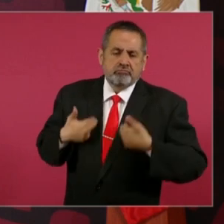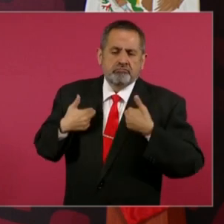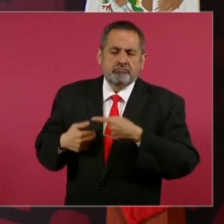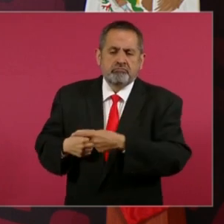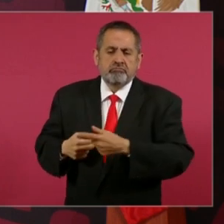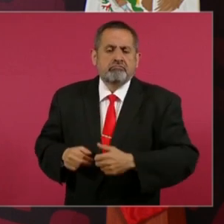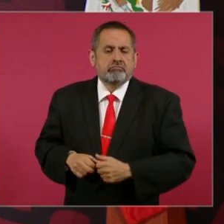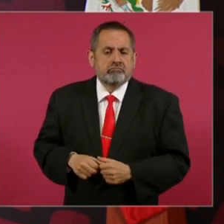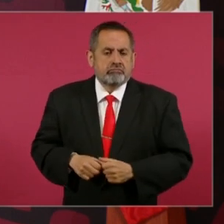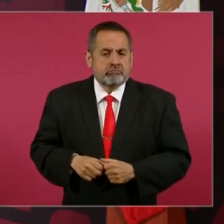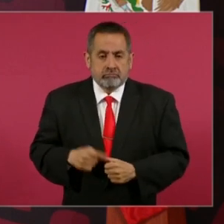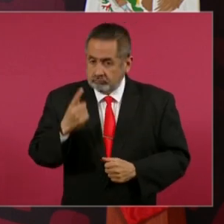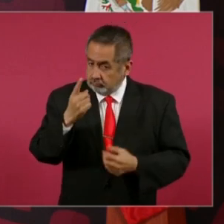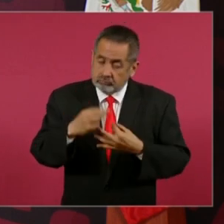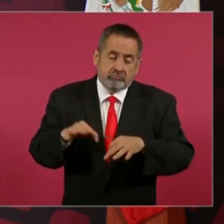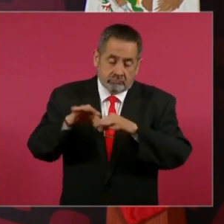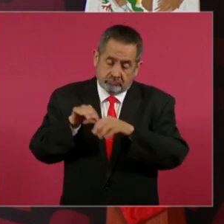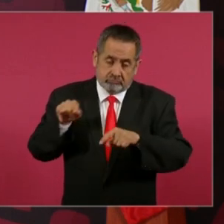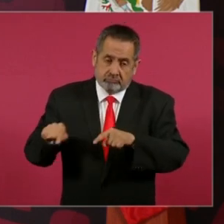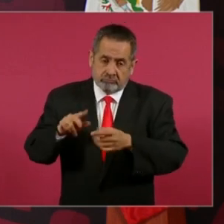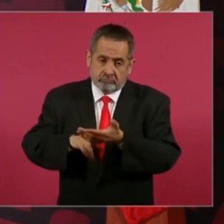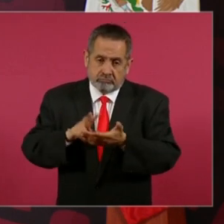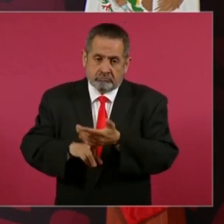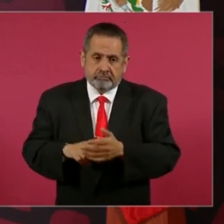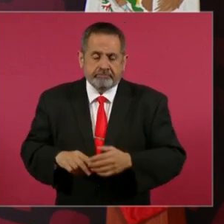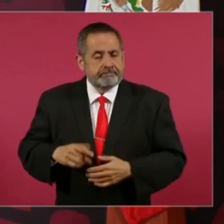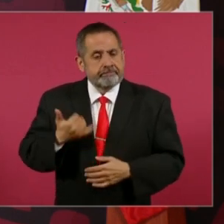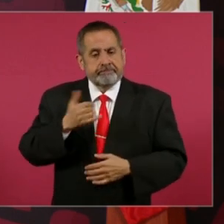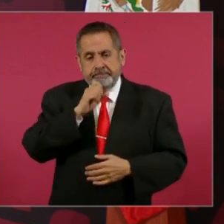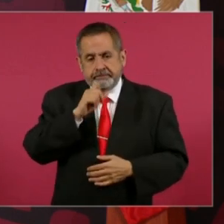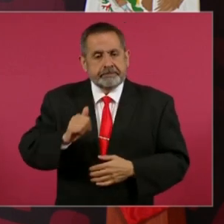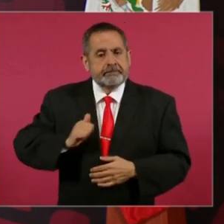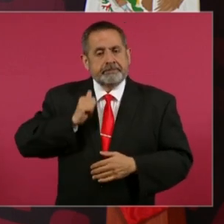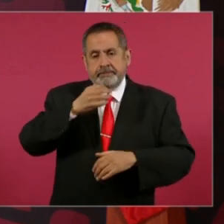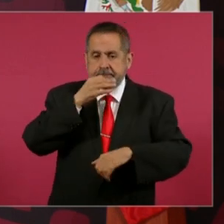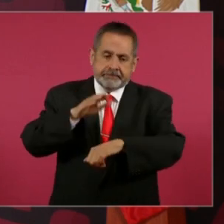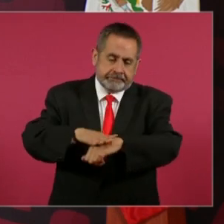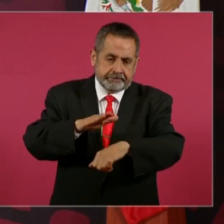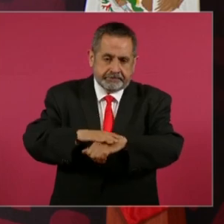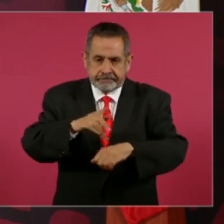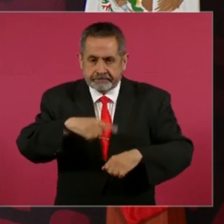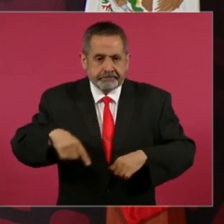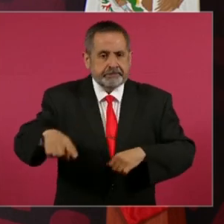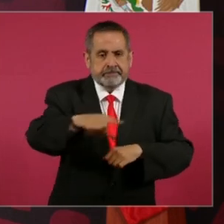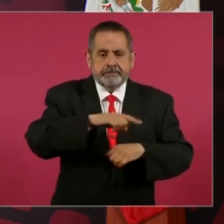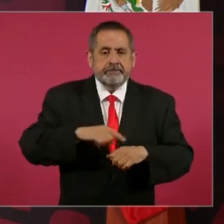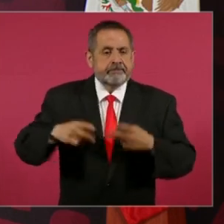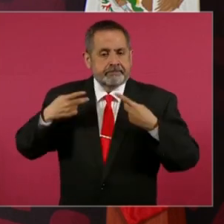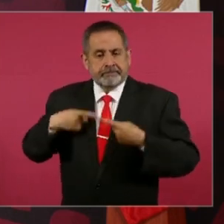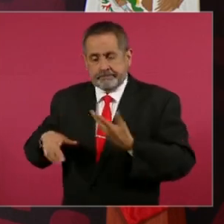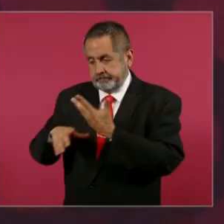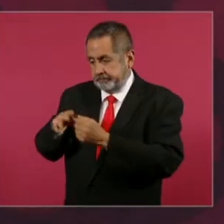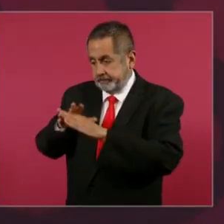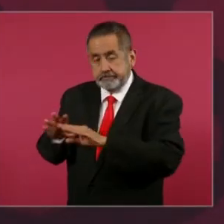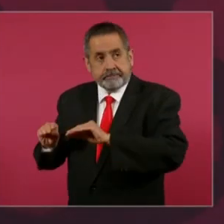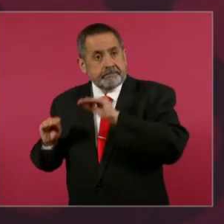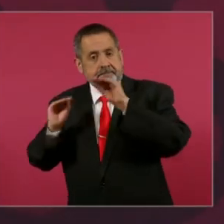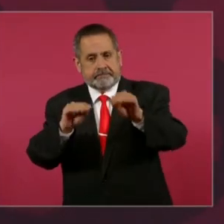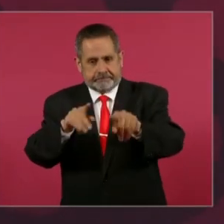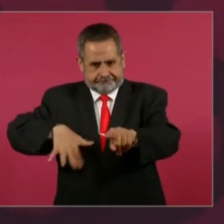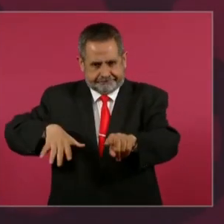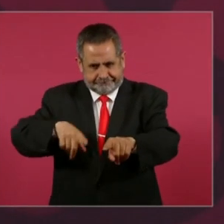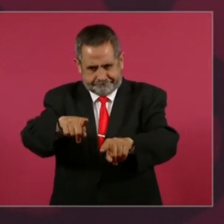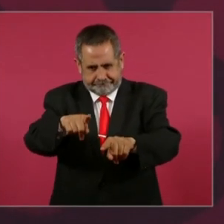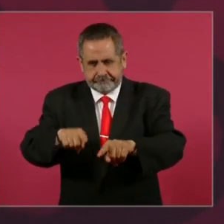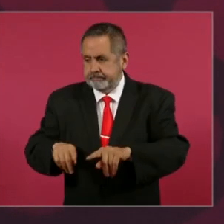Esto nos importa. Y aquí aprovecho también a decirle a nuestros paisanos, por lo que tú estás planteando,